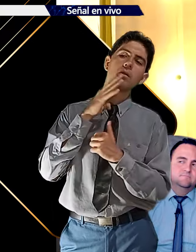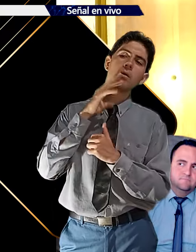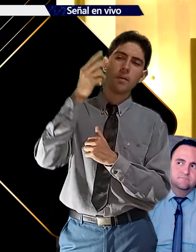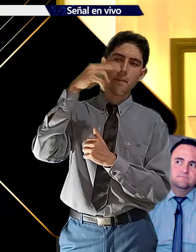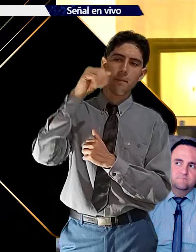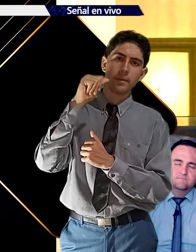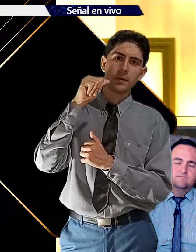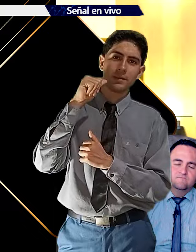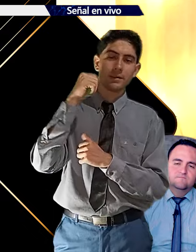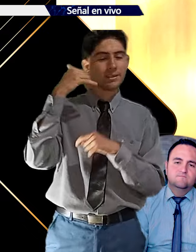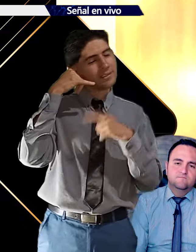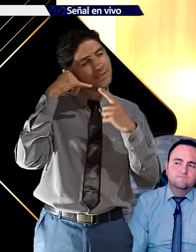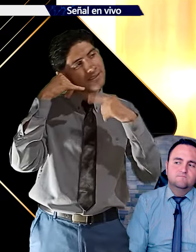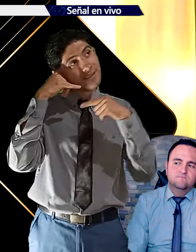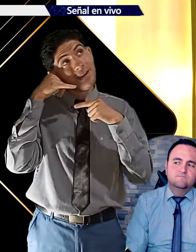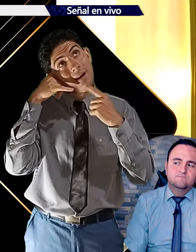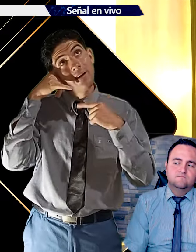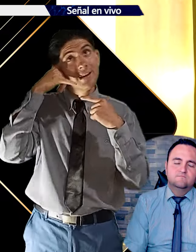Entonces yo la vi ella.